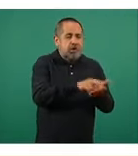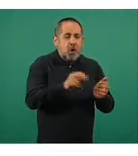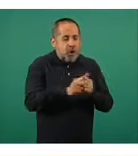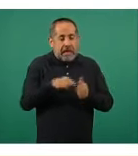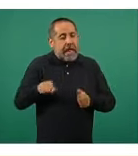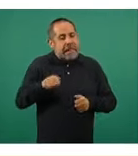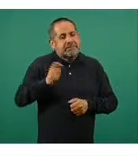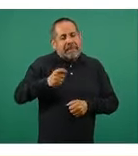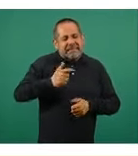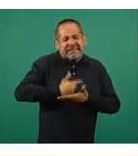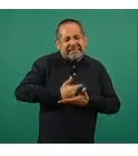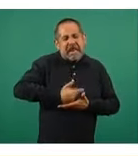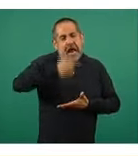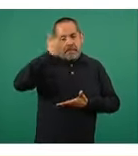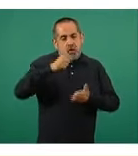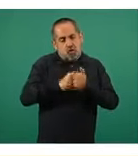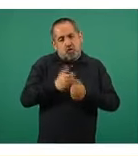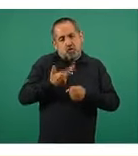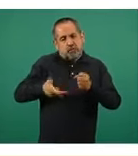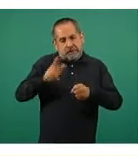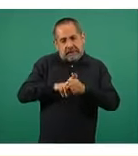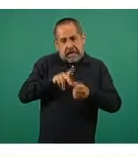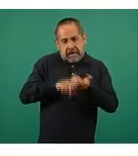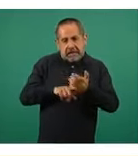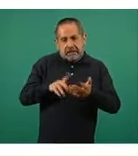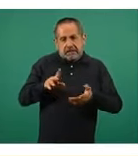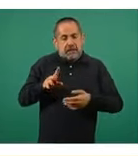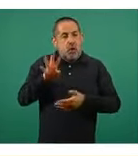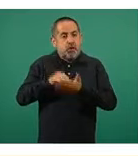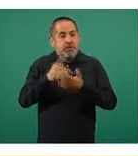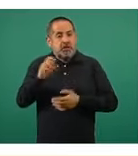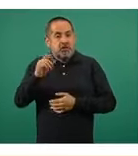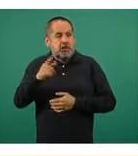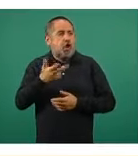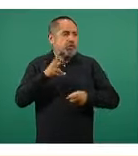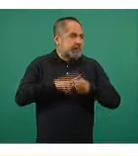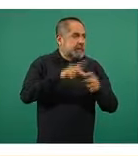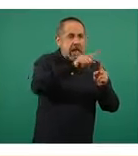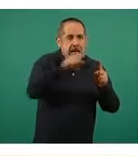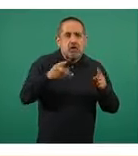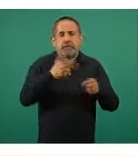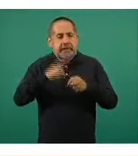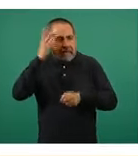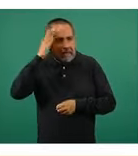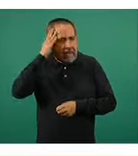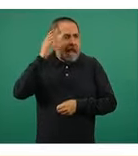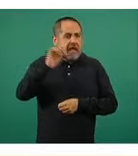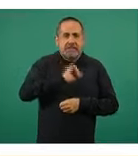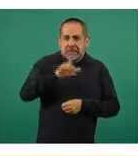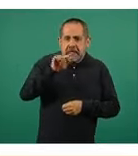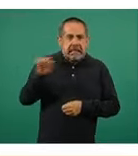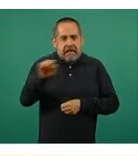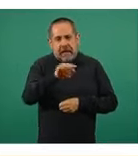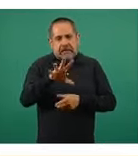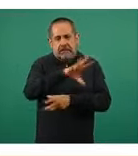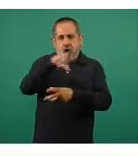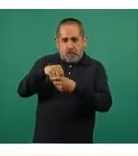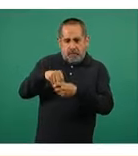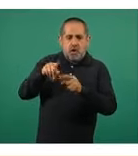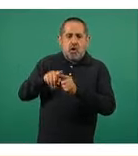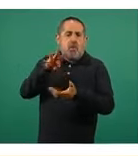críticos que tenemos hospitalizados, tanto en institutos nacionales, hospitales generales, hospitales de alta especialidad del sector. Y cuando me refiero